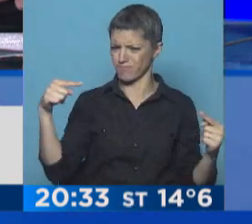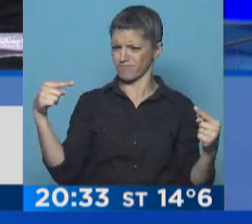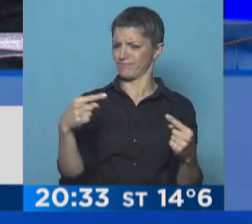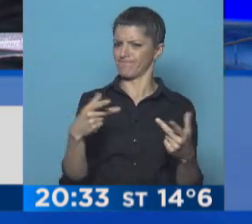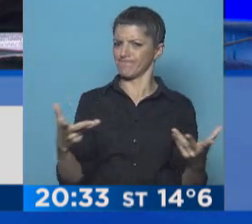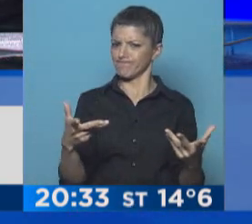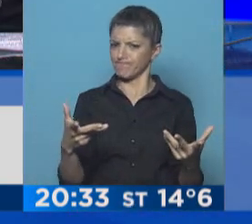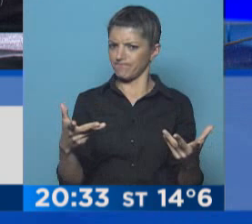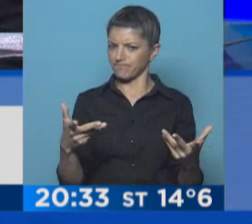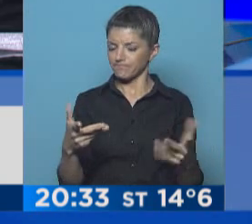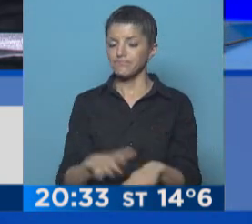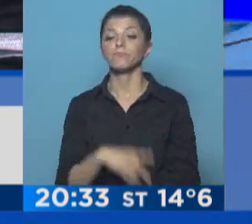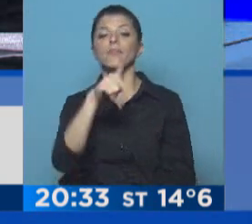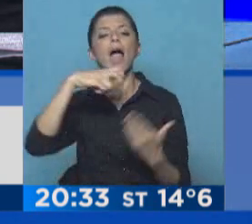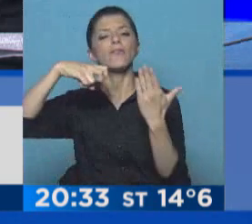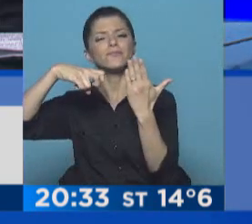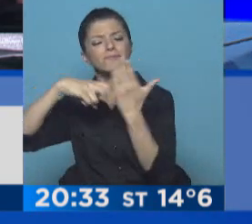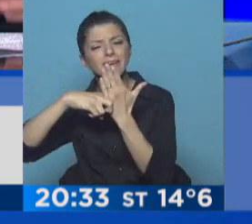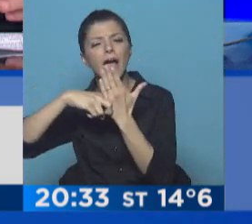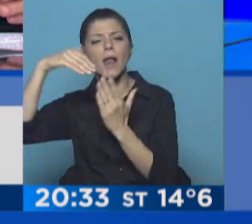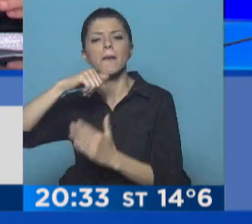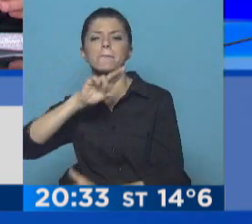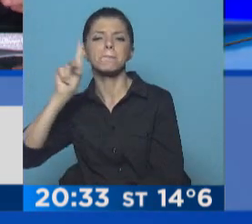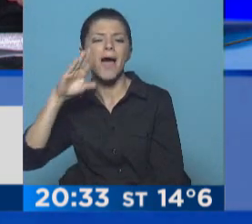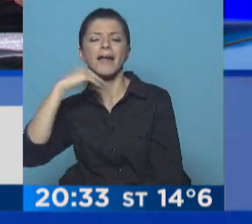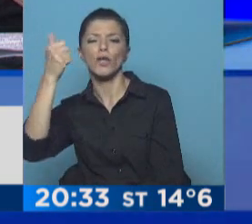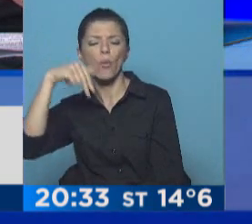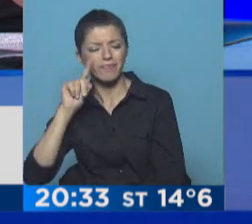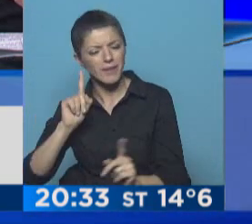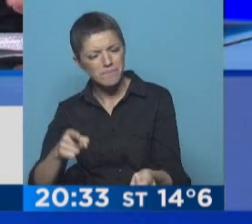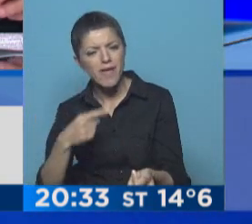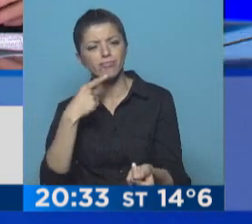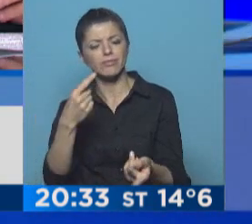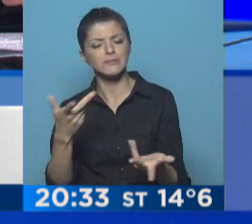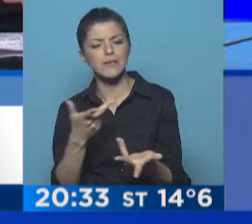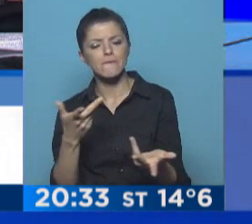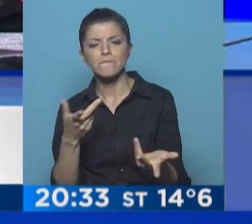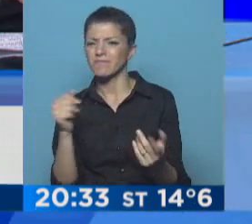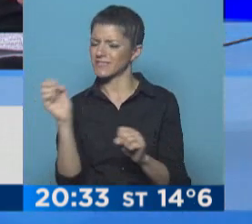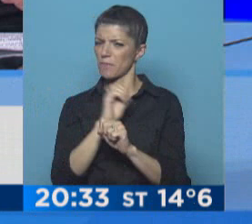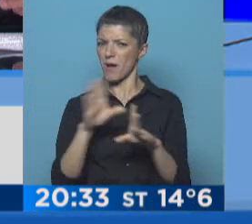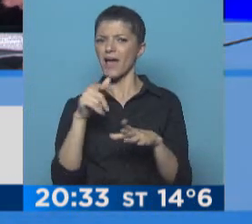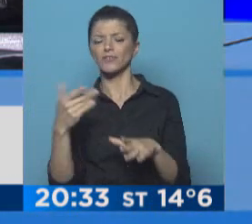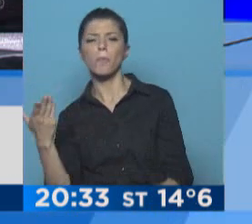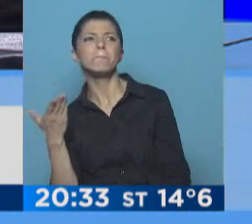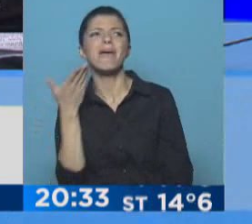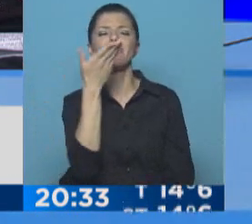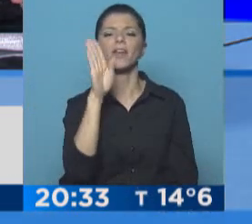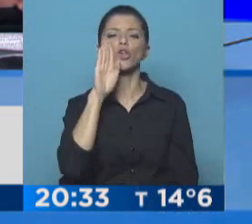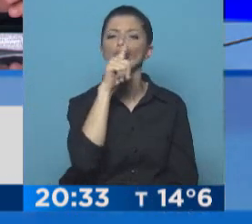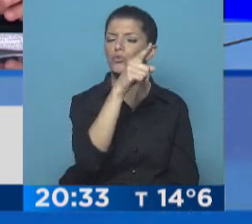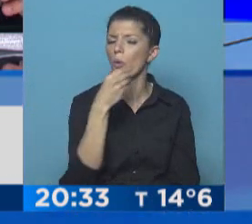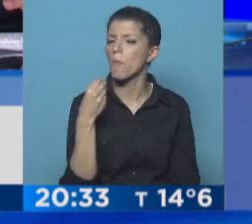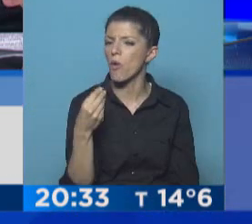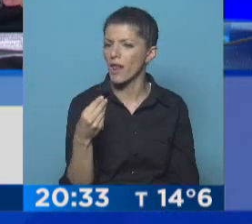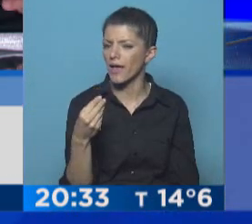eh el fiscal marijuan También salió a plantear de que no estaba bien hacer este pedido porque no